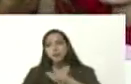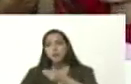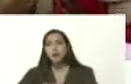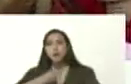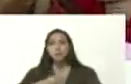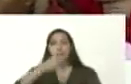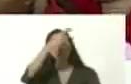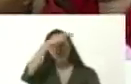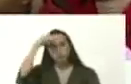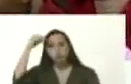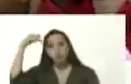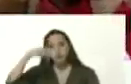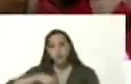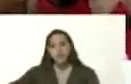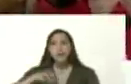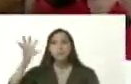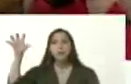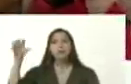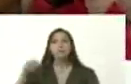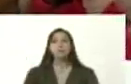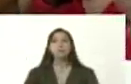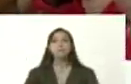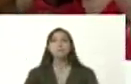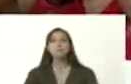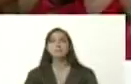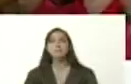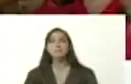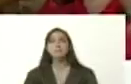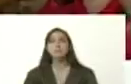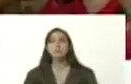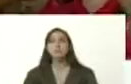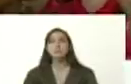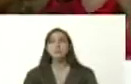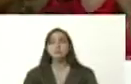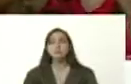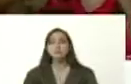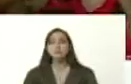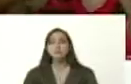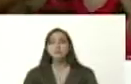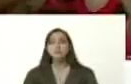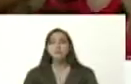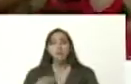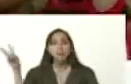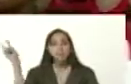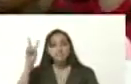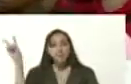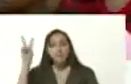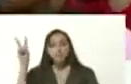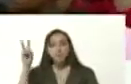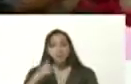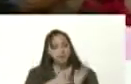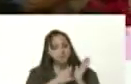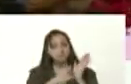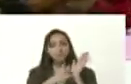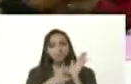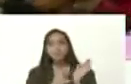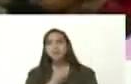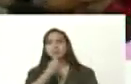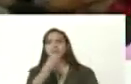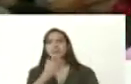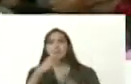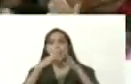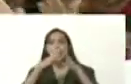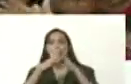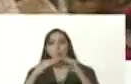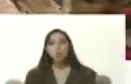señor Trump a nuestra patria, donde Venezuela levanta su voz y le dice al mundo que Venezuela es un